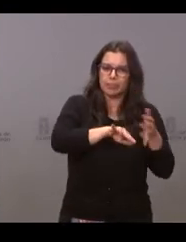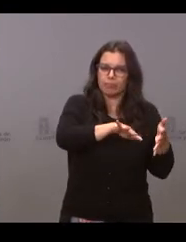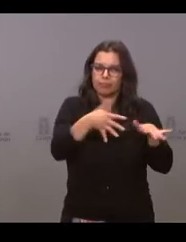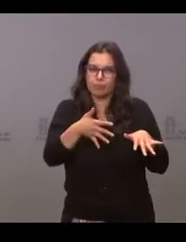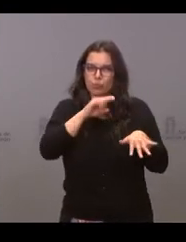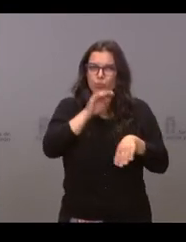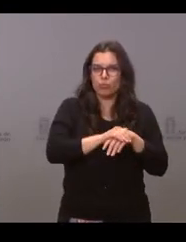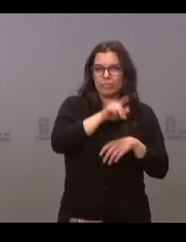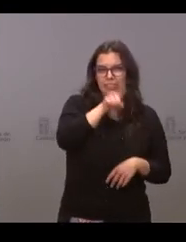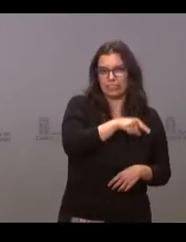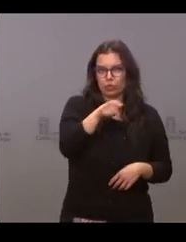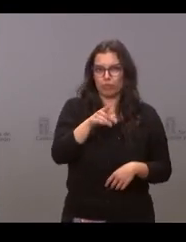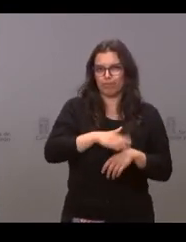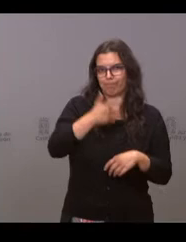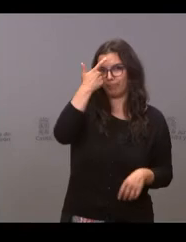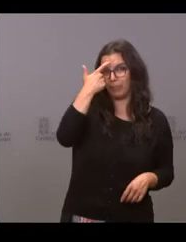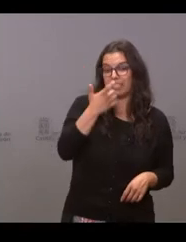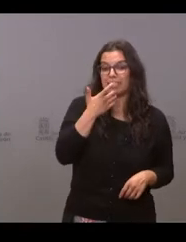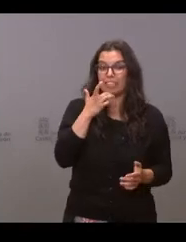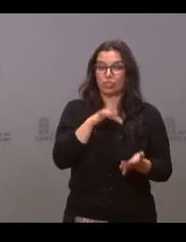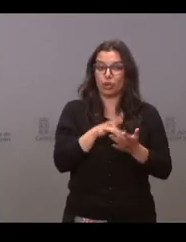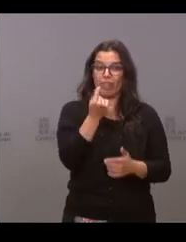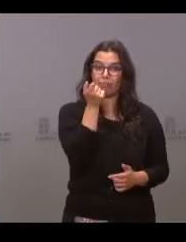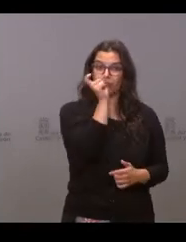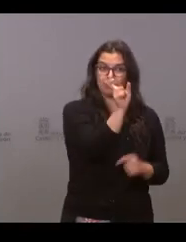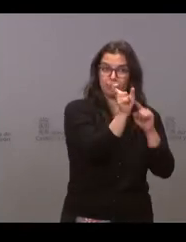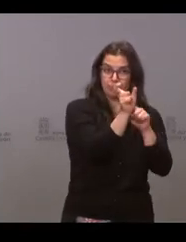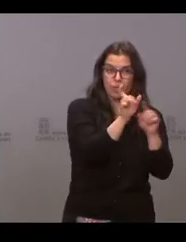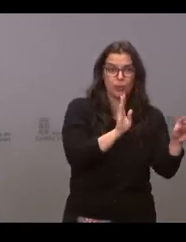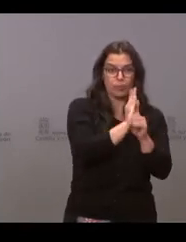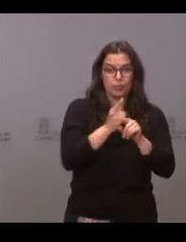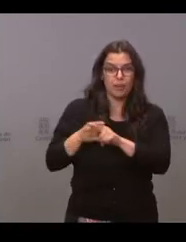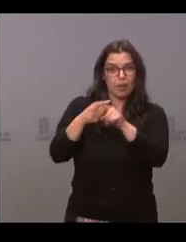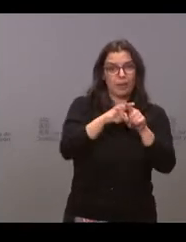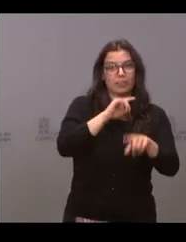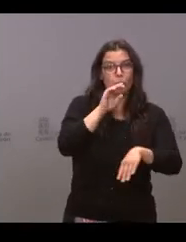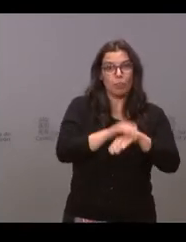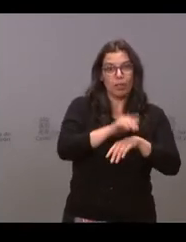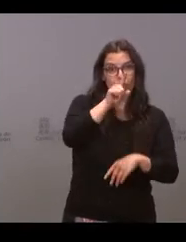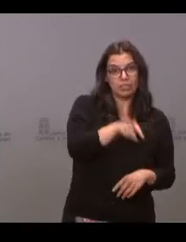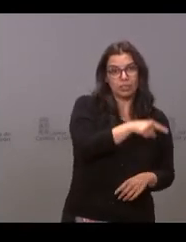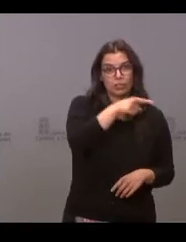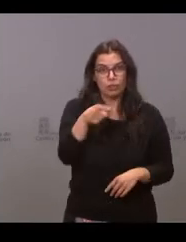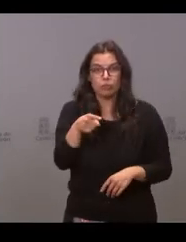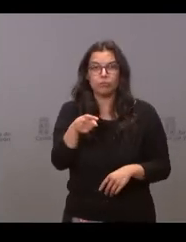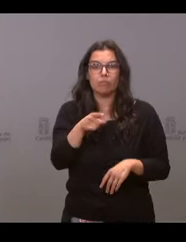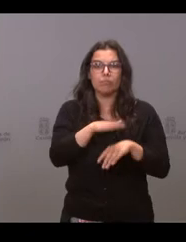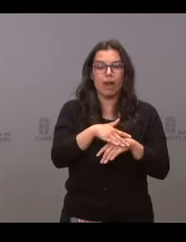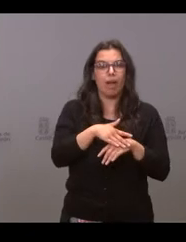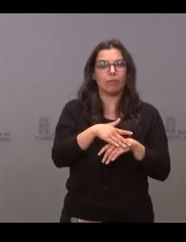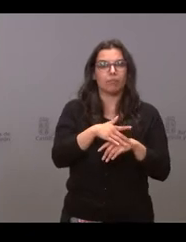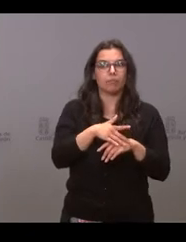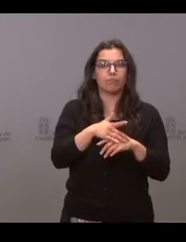y donde veamos si las partidas presupuestarias se han cumplido o no se han cumplido y podamos cambiar